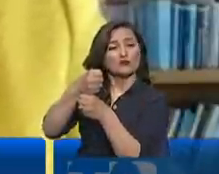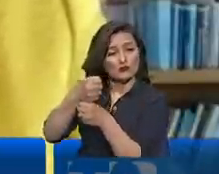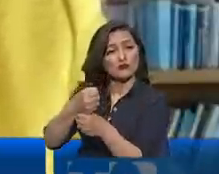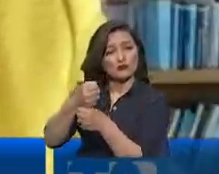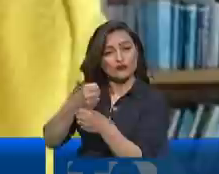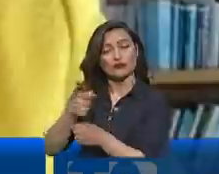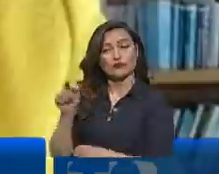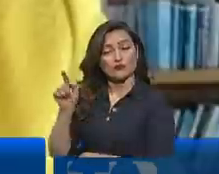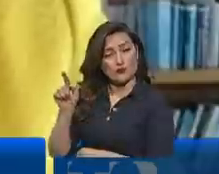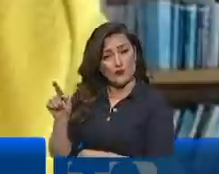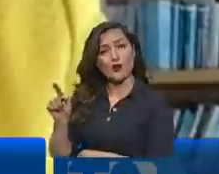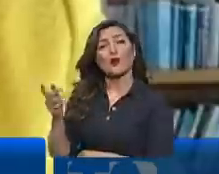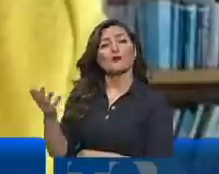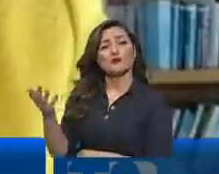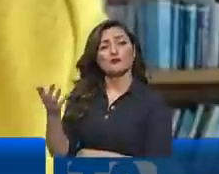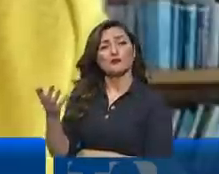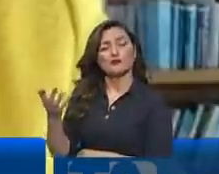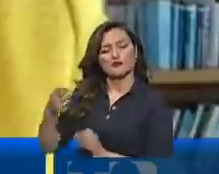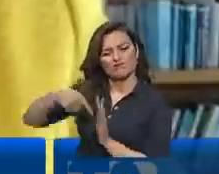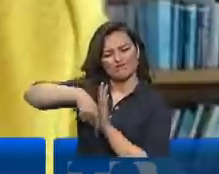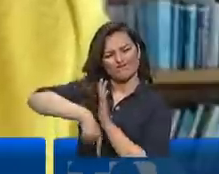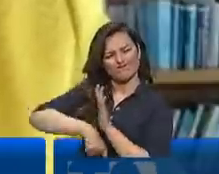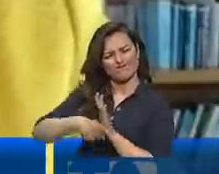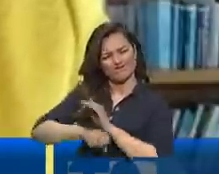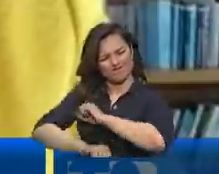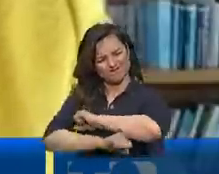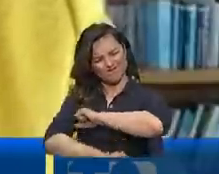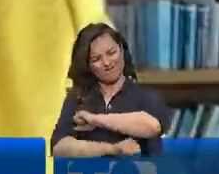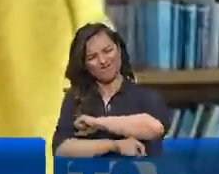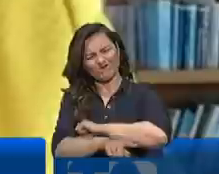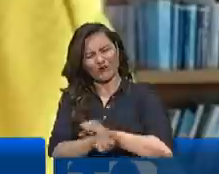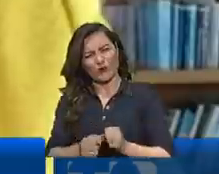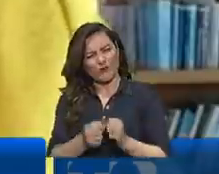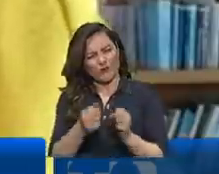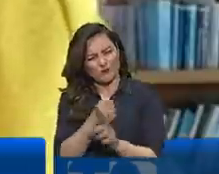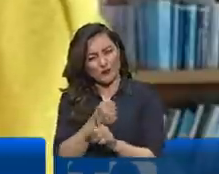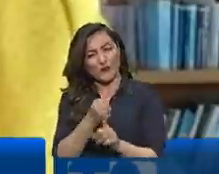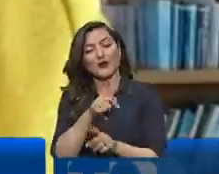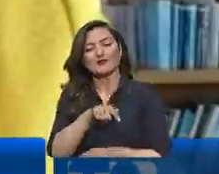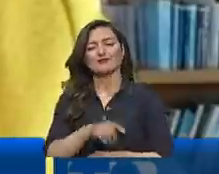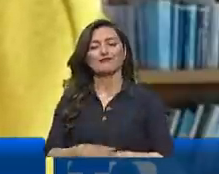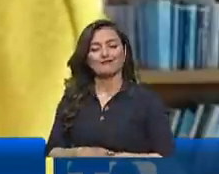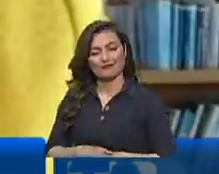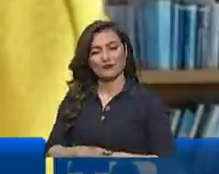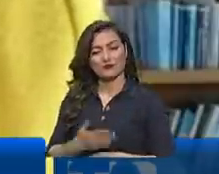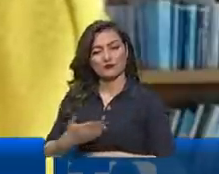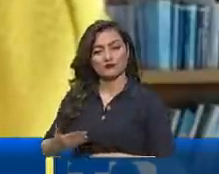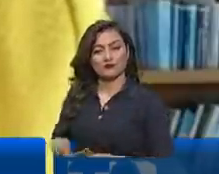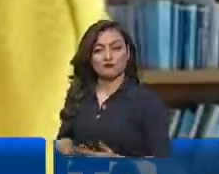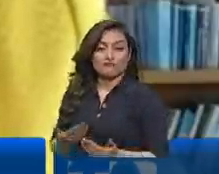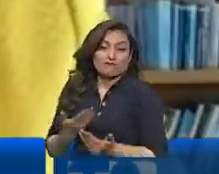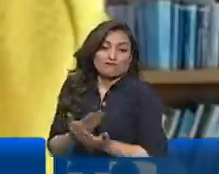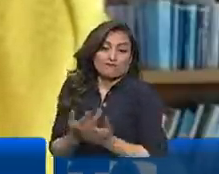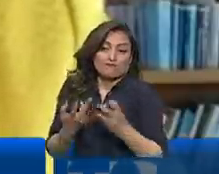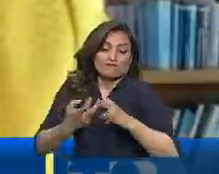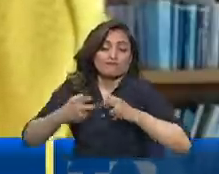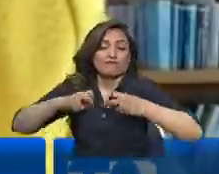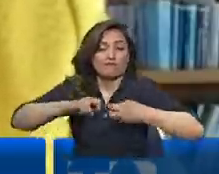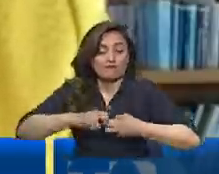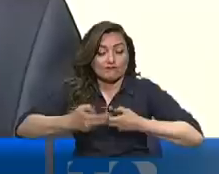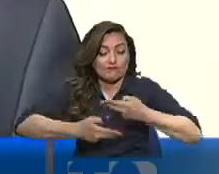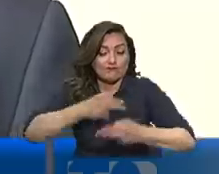precisamente a ir al corazón del tema que el propio presidente lo ha presentado, que es de la problemática